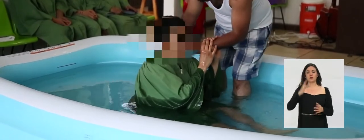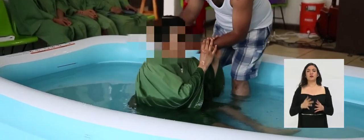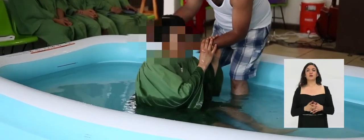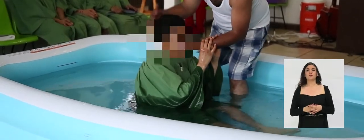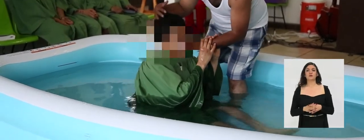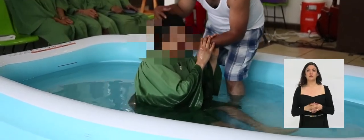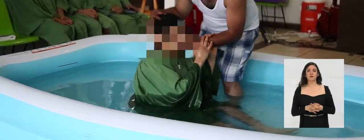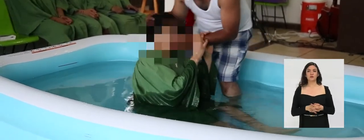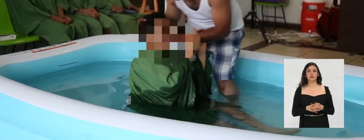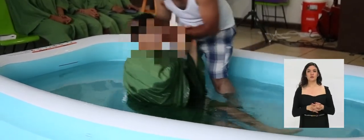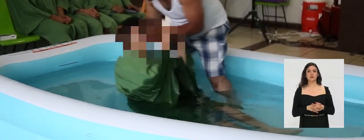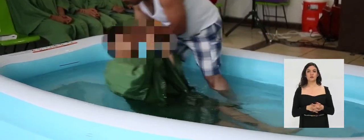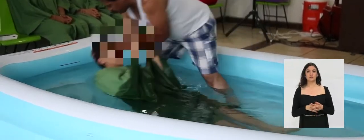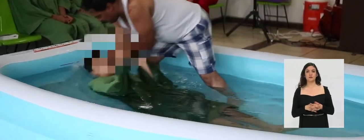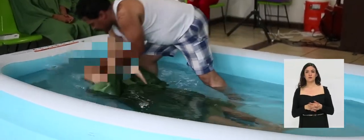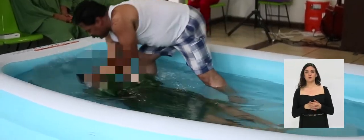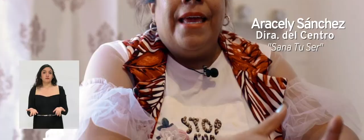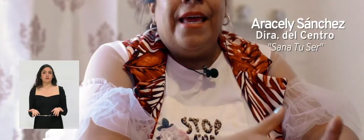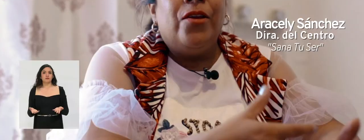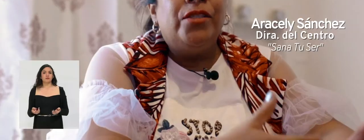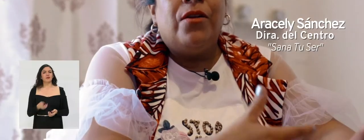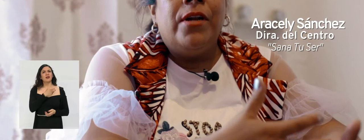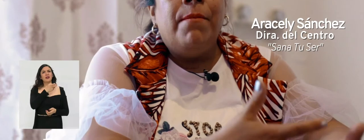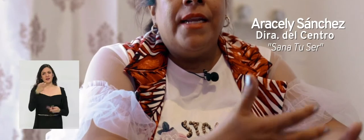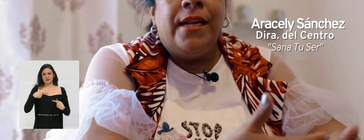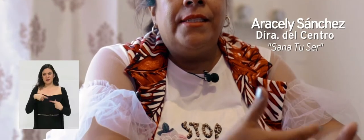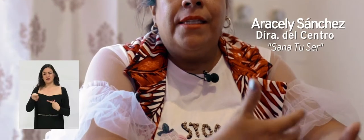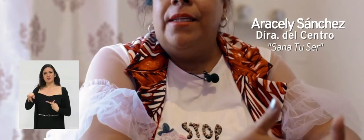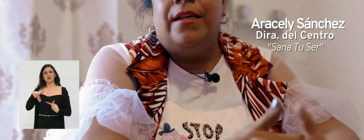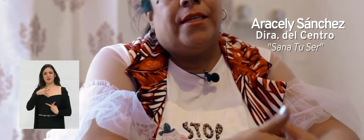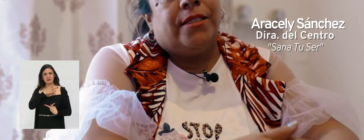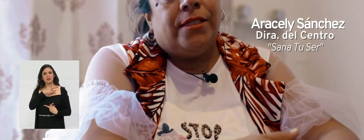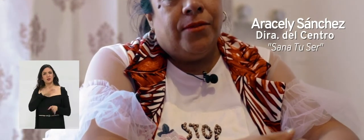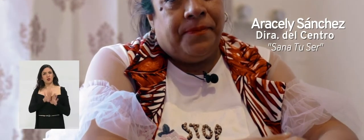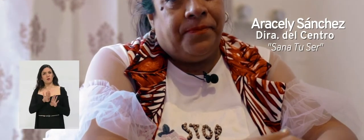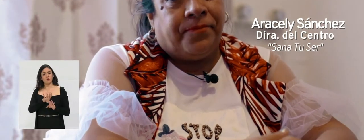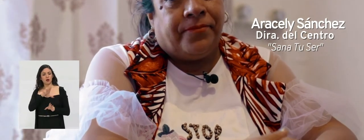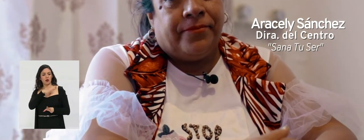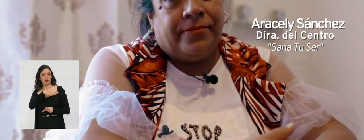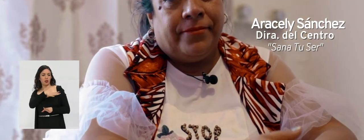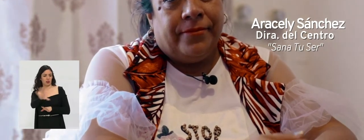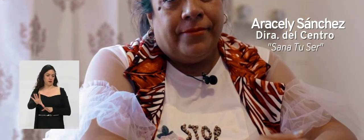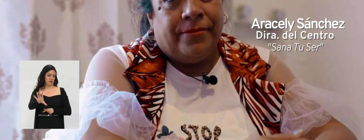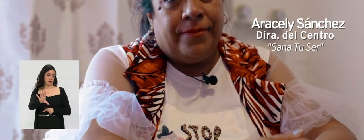del Hijo y del Espíritu Santo. Ellos de alguna manera sienten el rechazo.